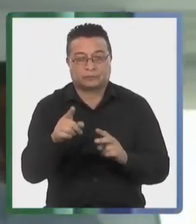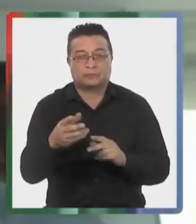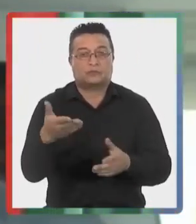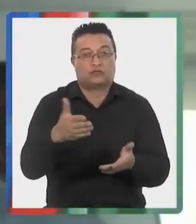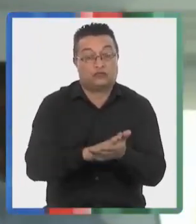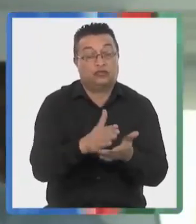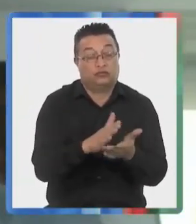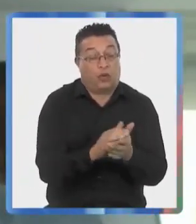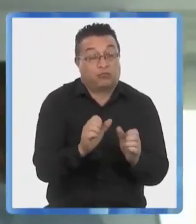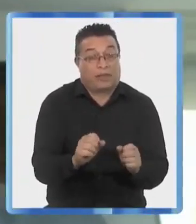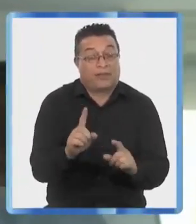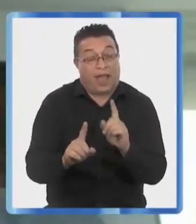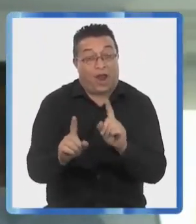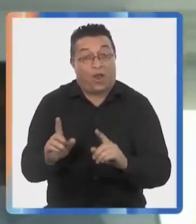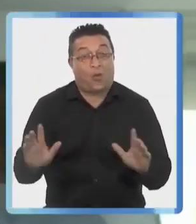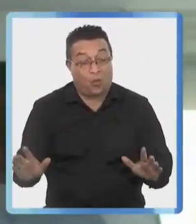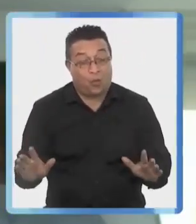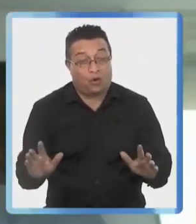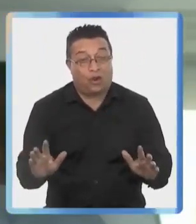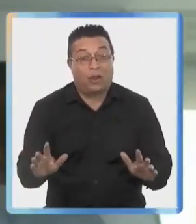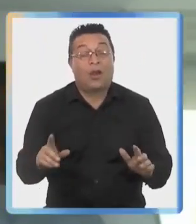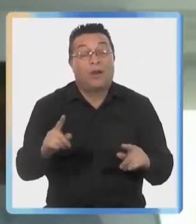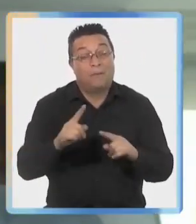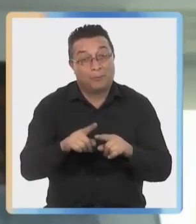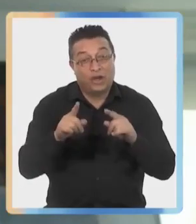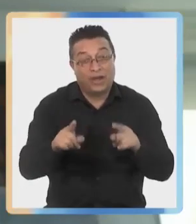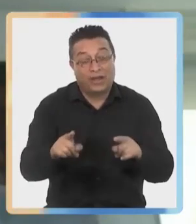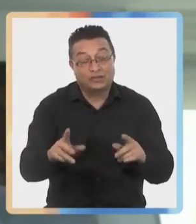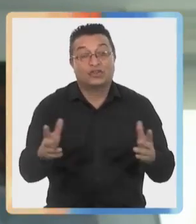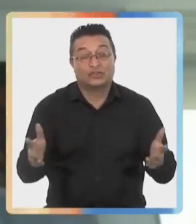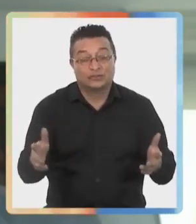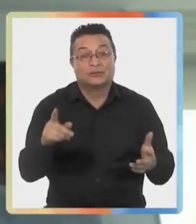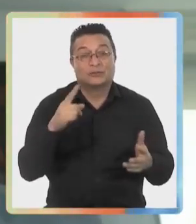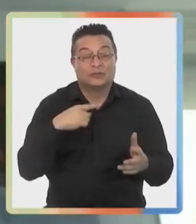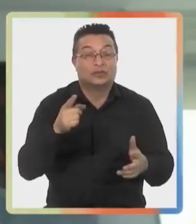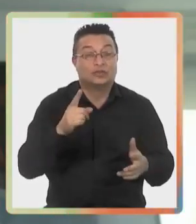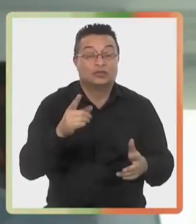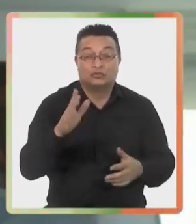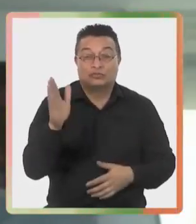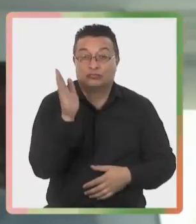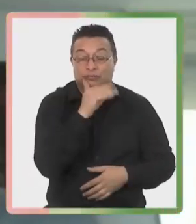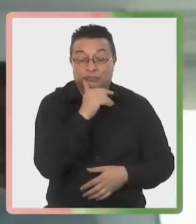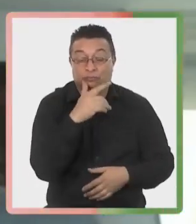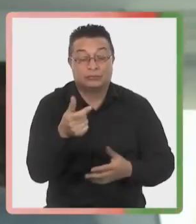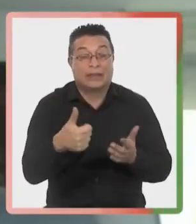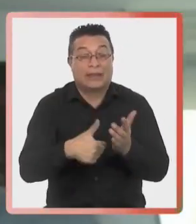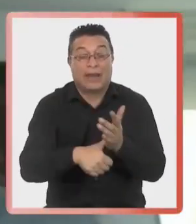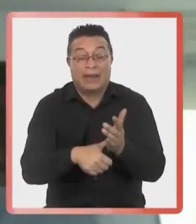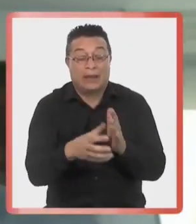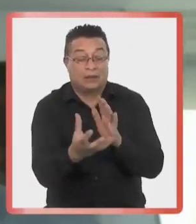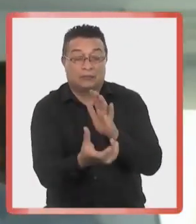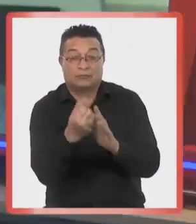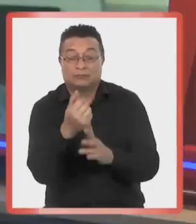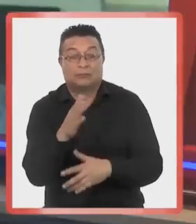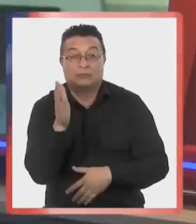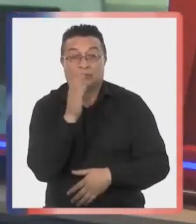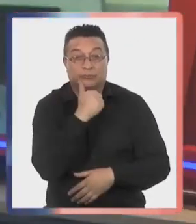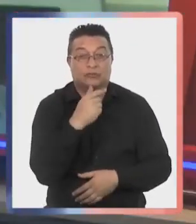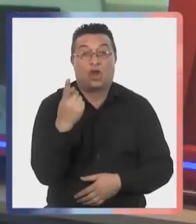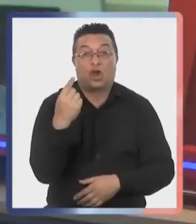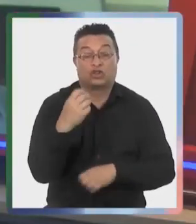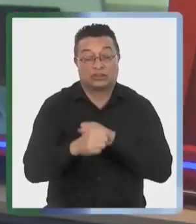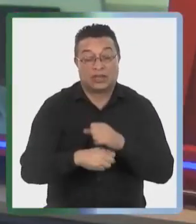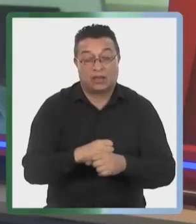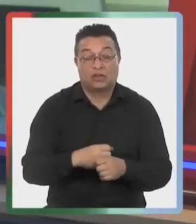ellos fallecidos, ¿ya? Y por lo tanto están, al no haber retirado carnet de identidad en los últimos